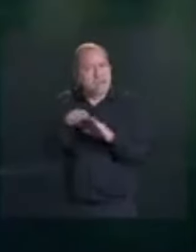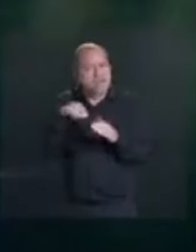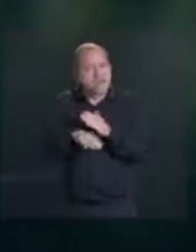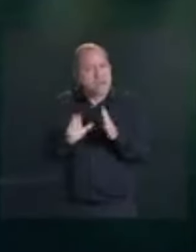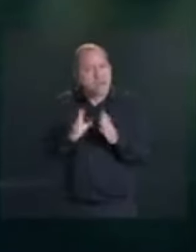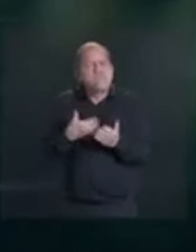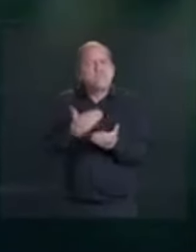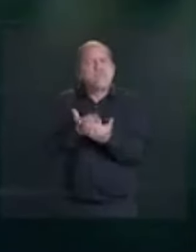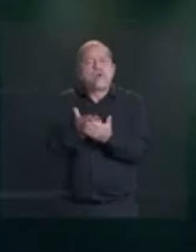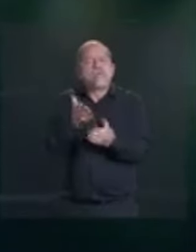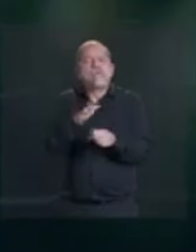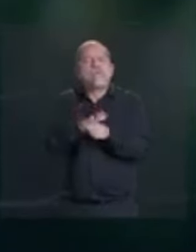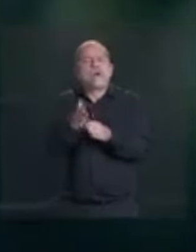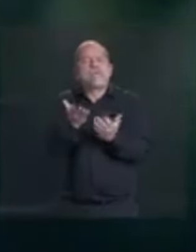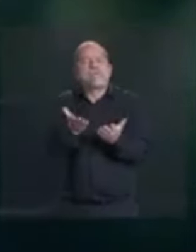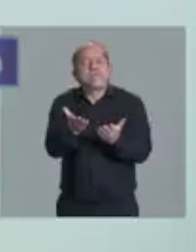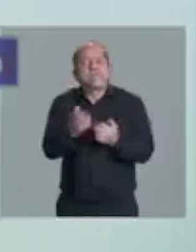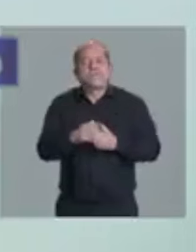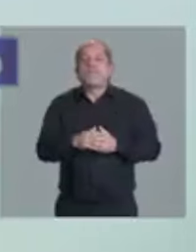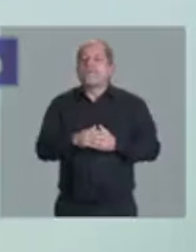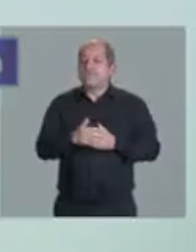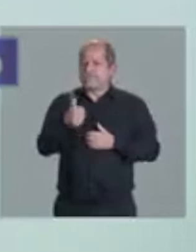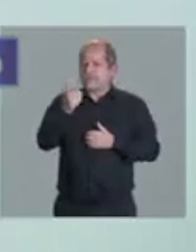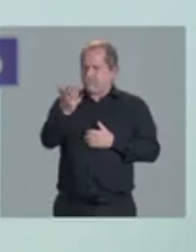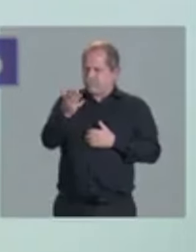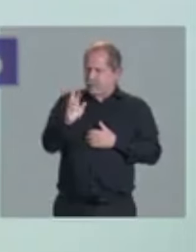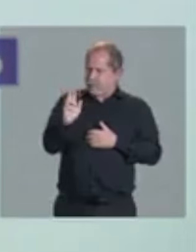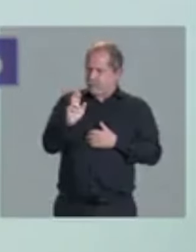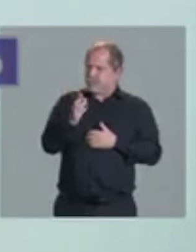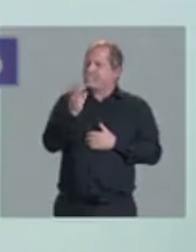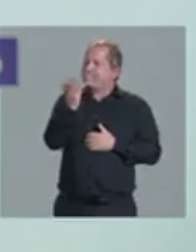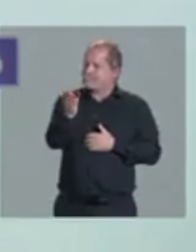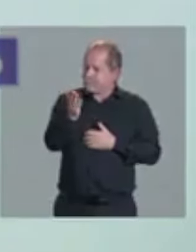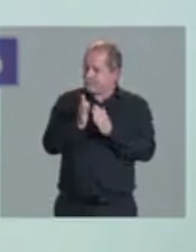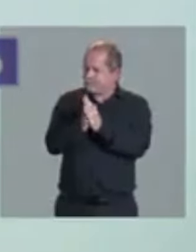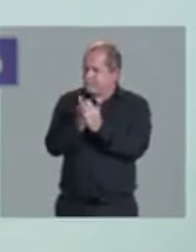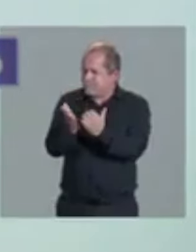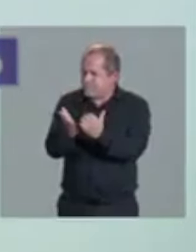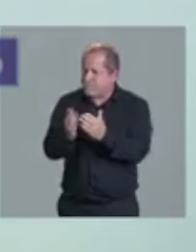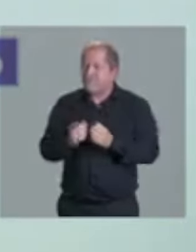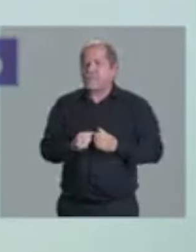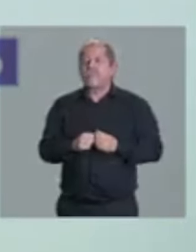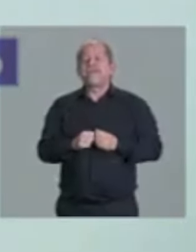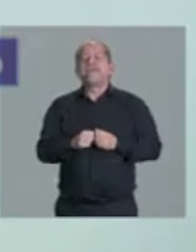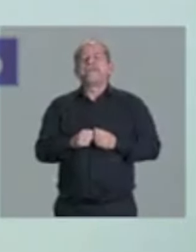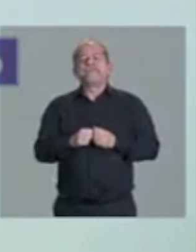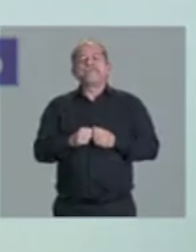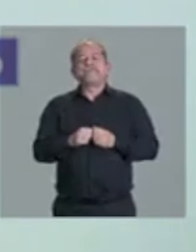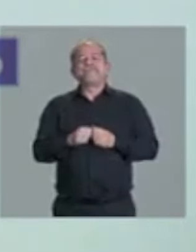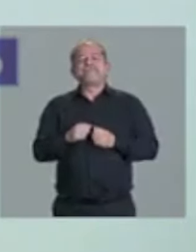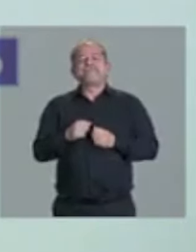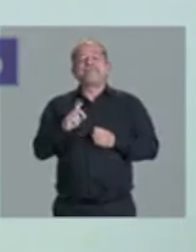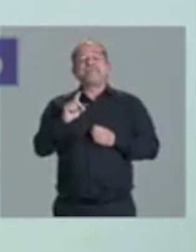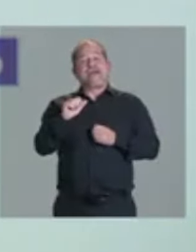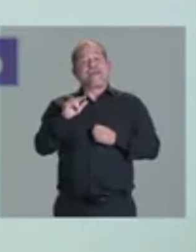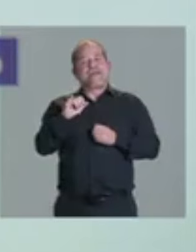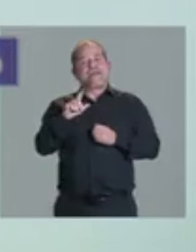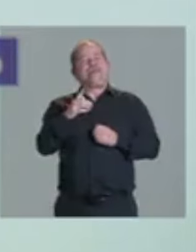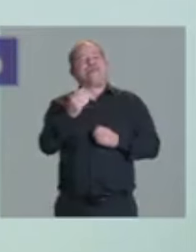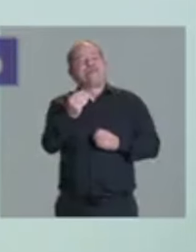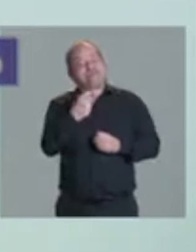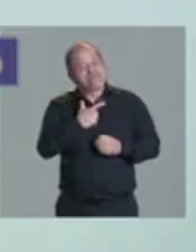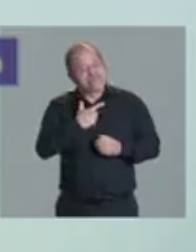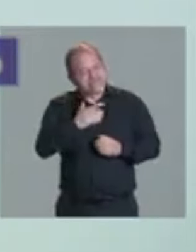todo lo que son las políticas públicas en materia de ayuda, ¿no? Pero en el caso de Máynez, a mí no me parece que esté tan